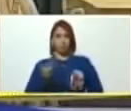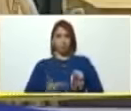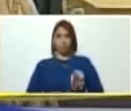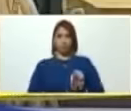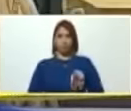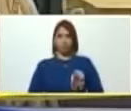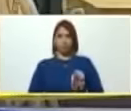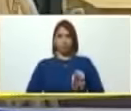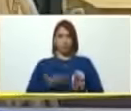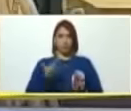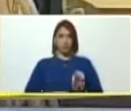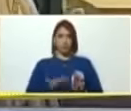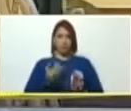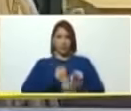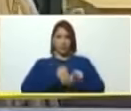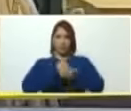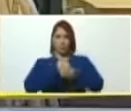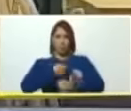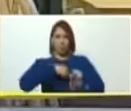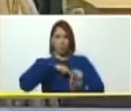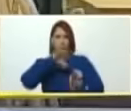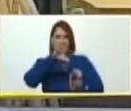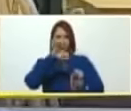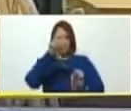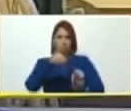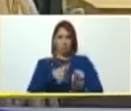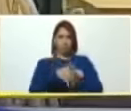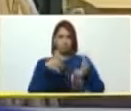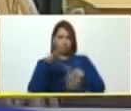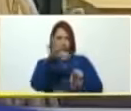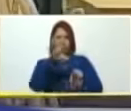Es muy importante el amor a nuestra patria, a la patria grande.